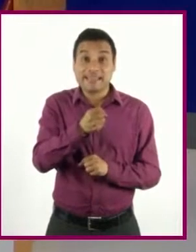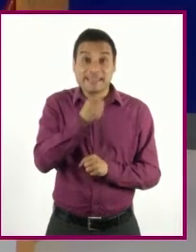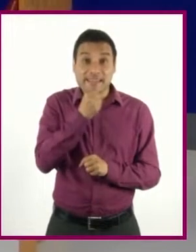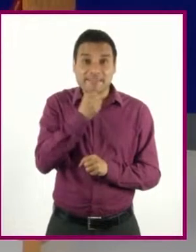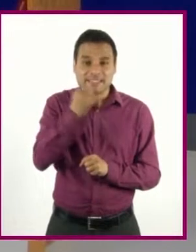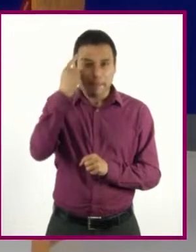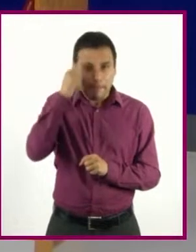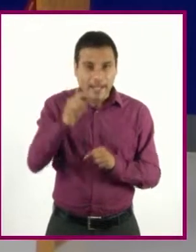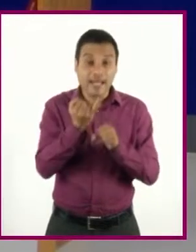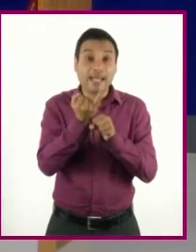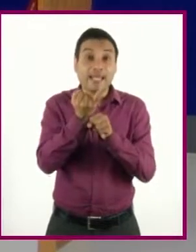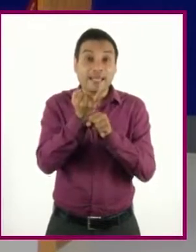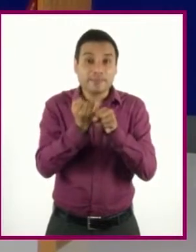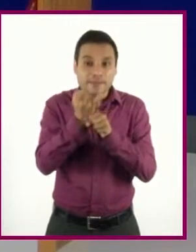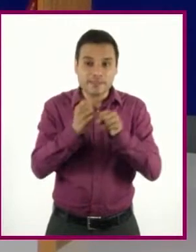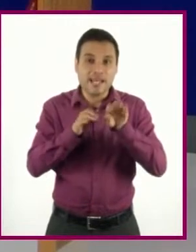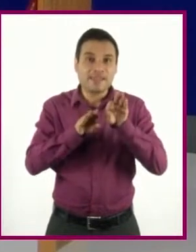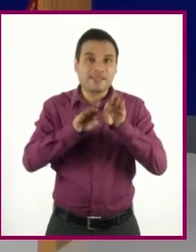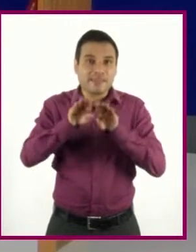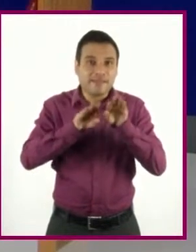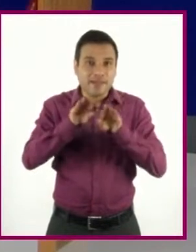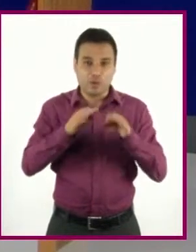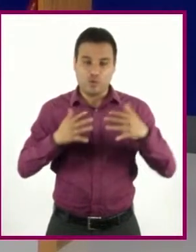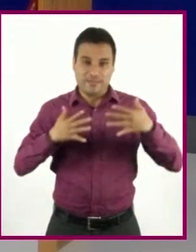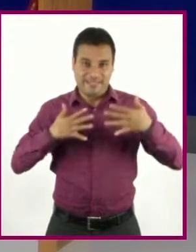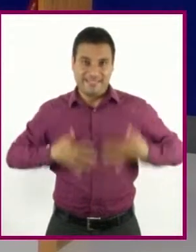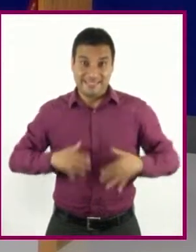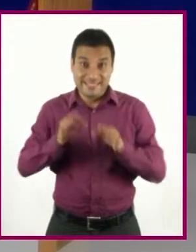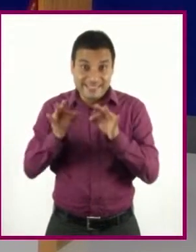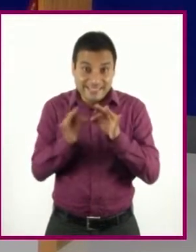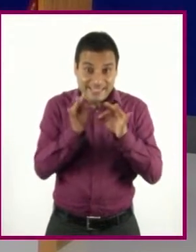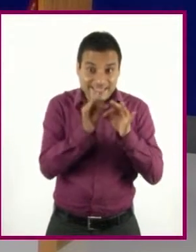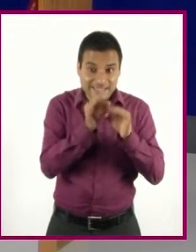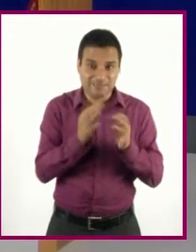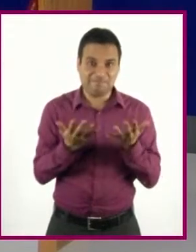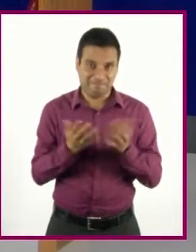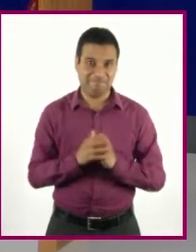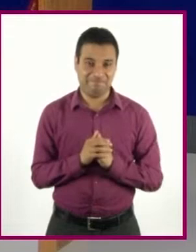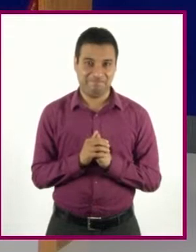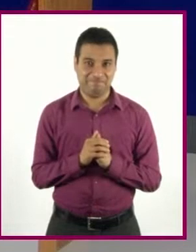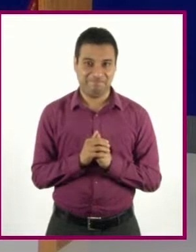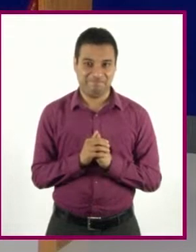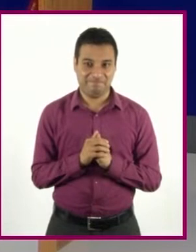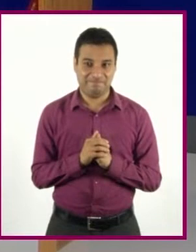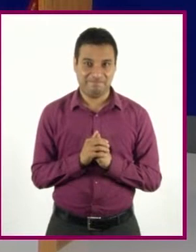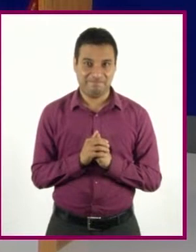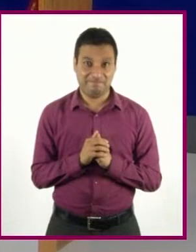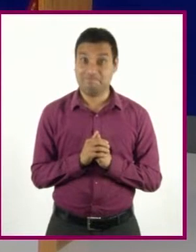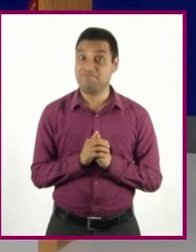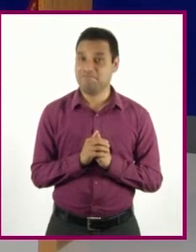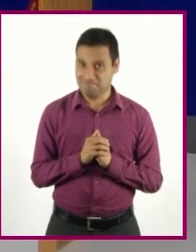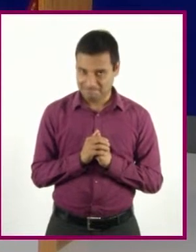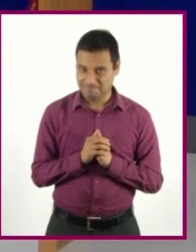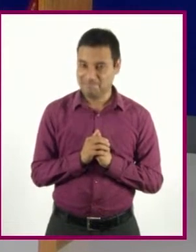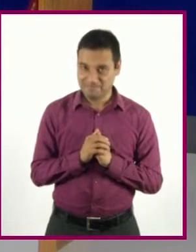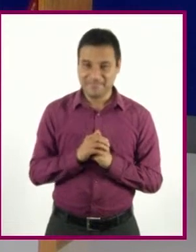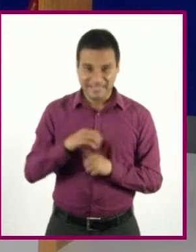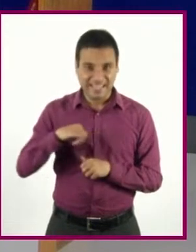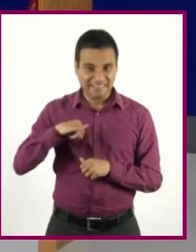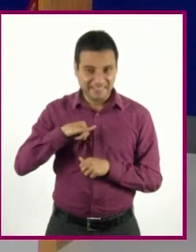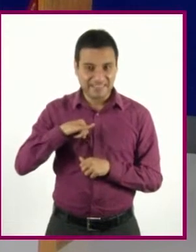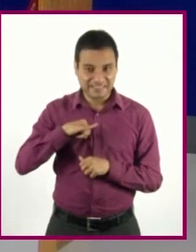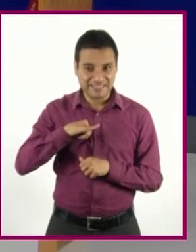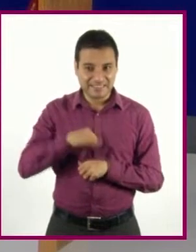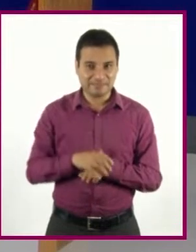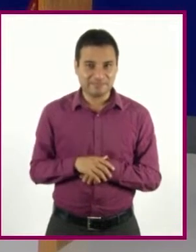información sobre el oficio de sastre y los retos a los que se enfrentan quienes lo practican. Es interesante eso que